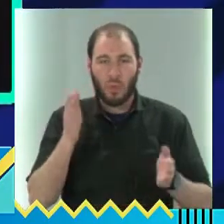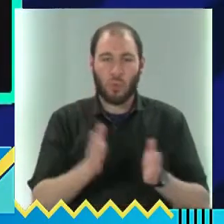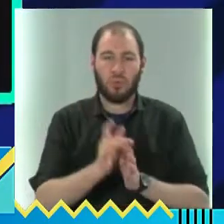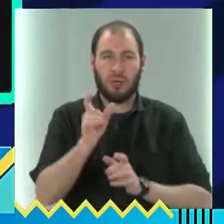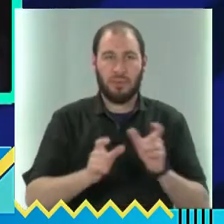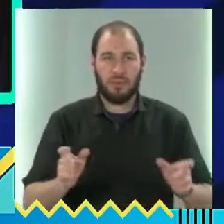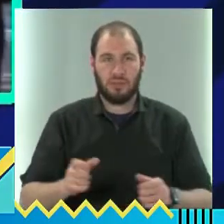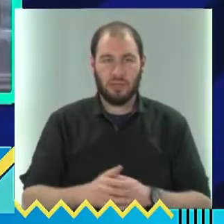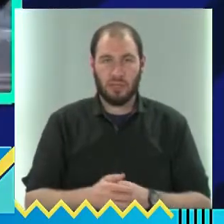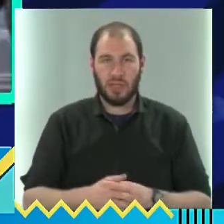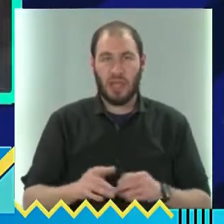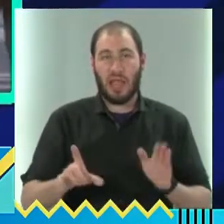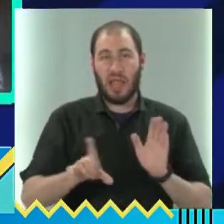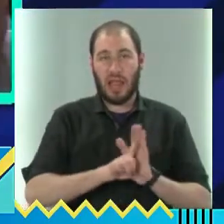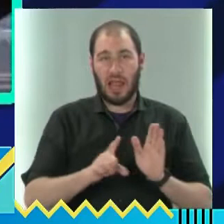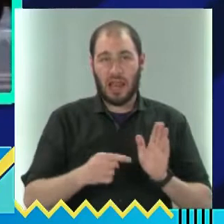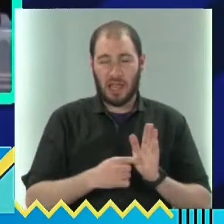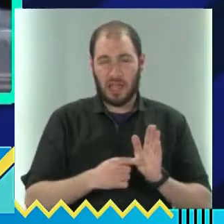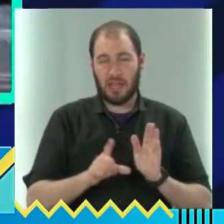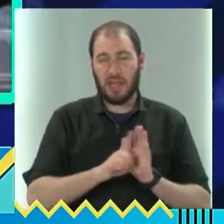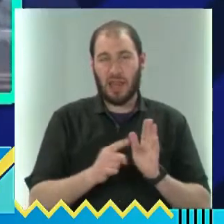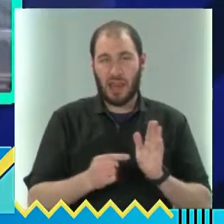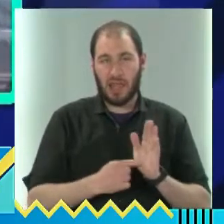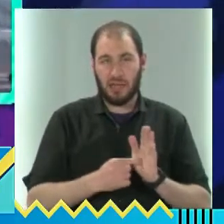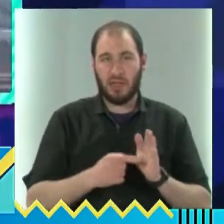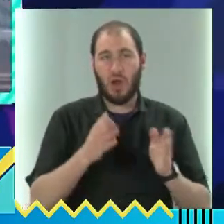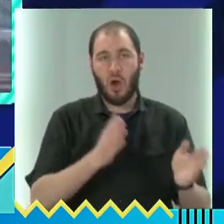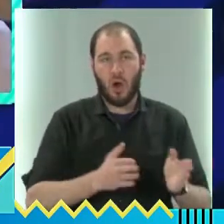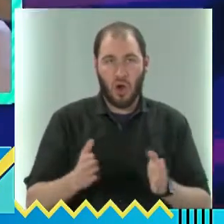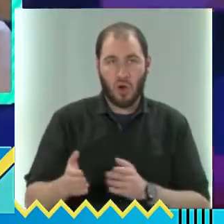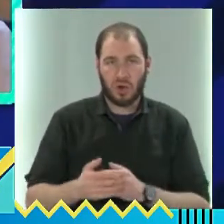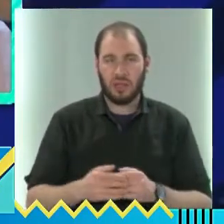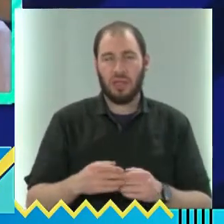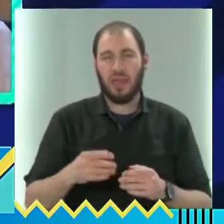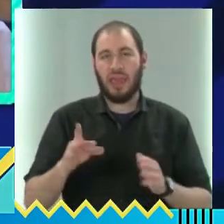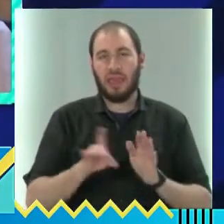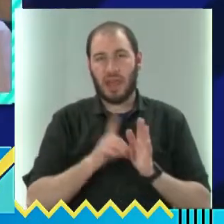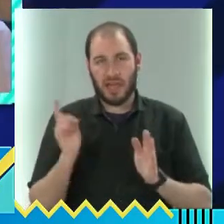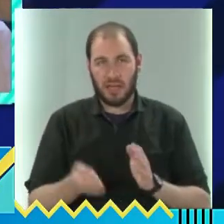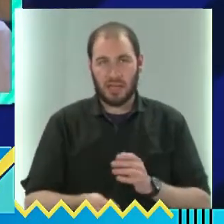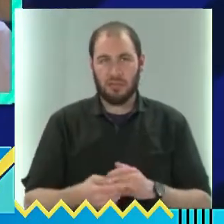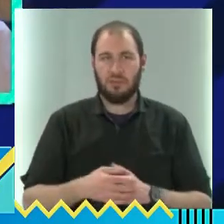gente, la ley, el orden, los decretos,